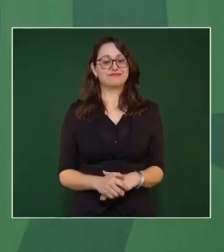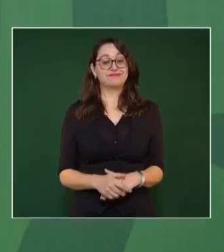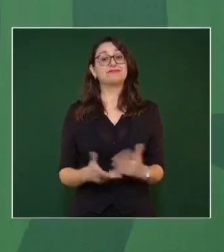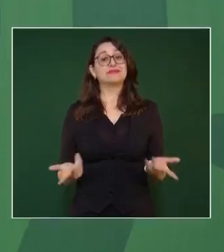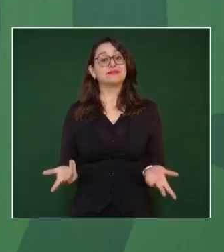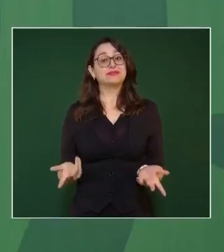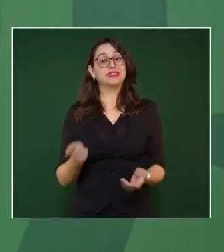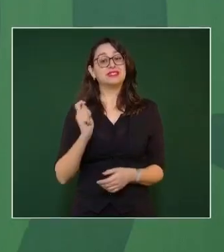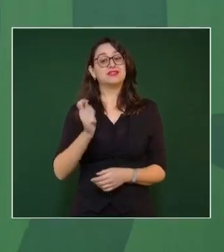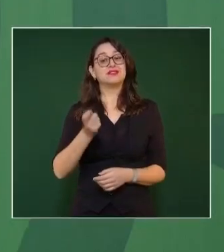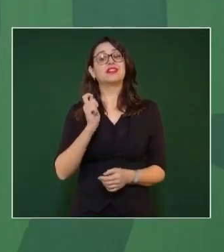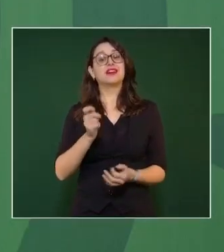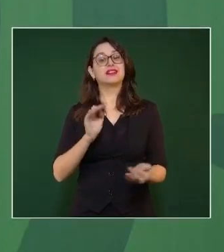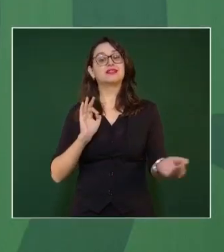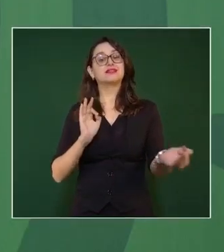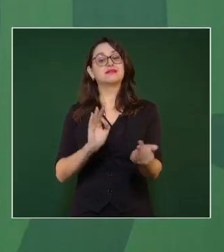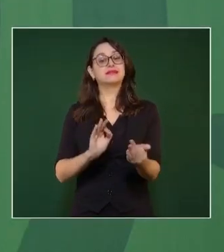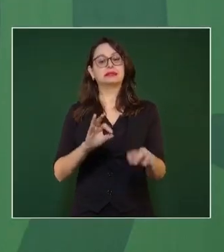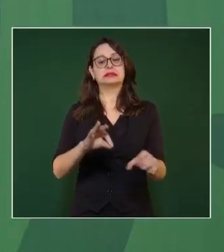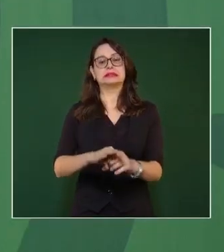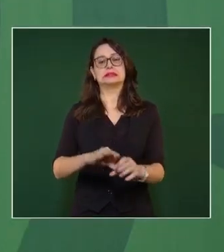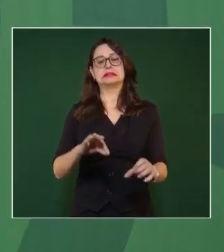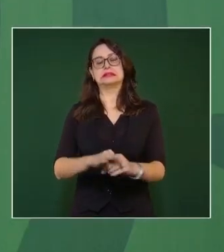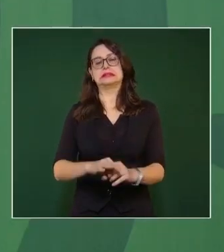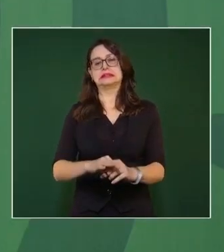por las elecciones.